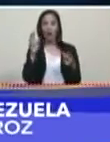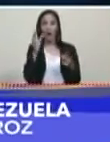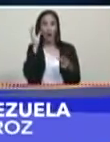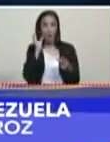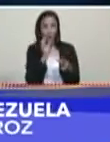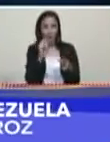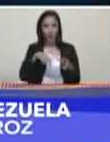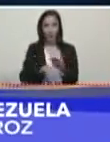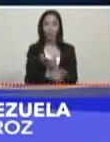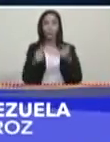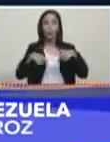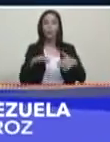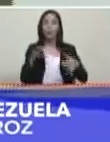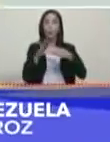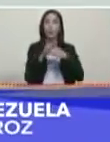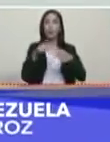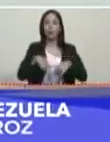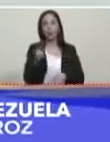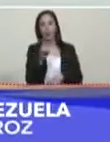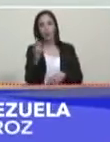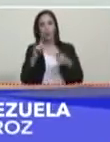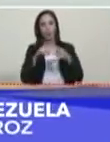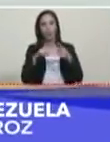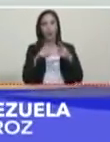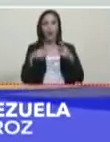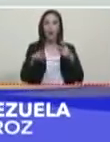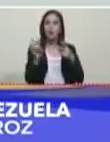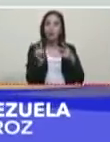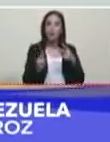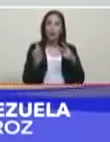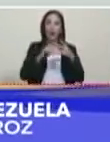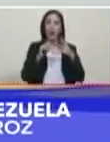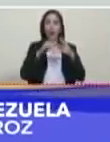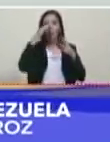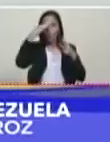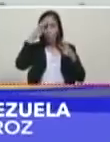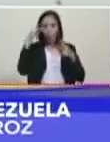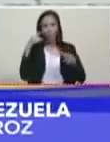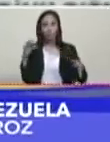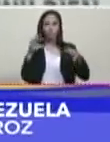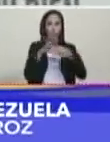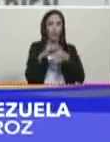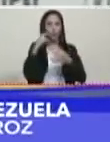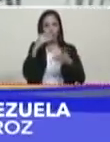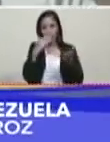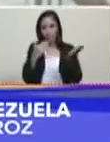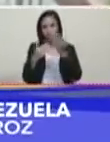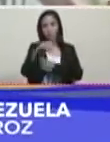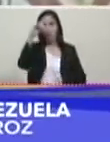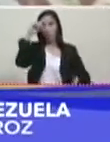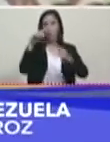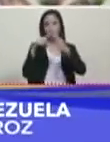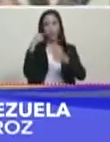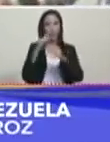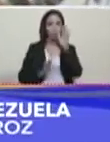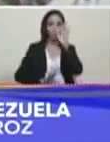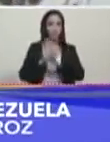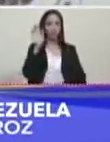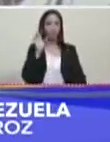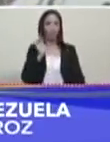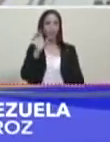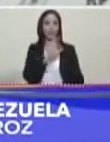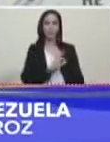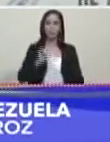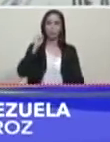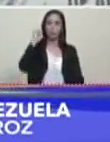estamos unidos aquí, Venezuela, Vietnam, Cuba, que seguimos adelante con la idea de la construcción del